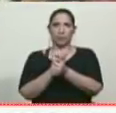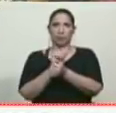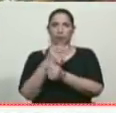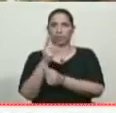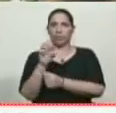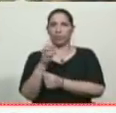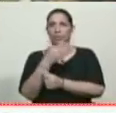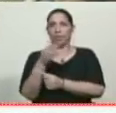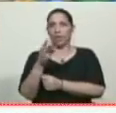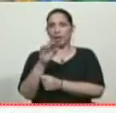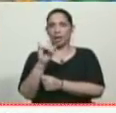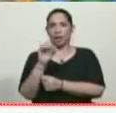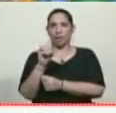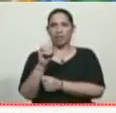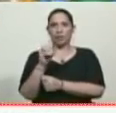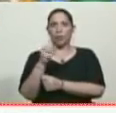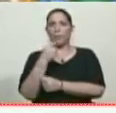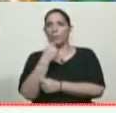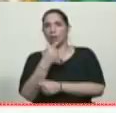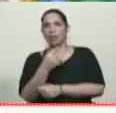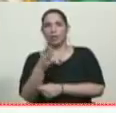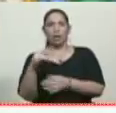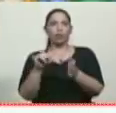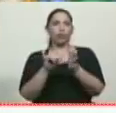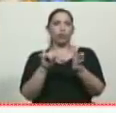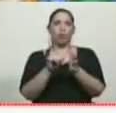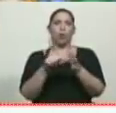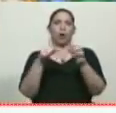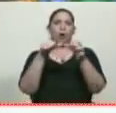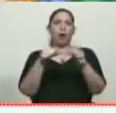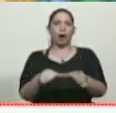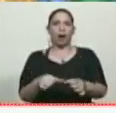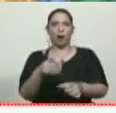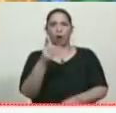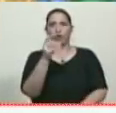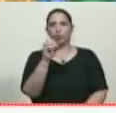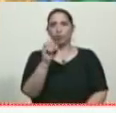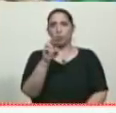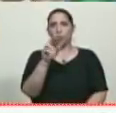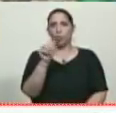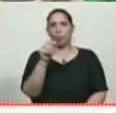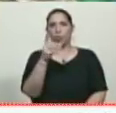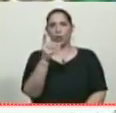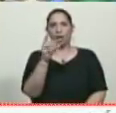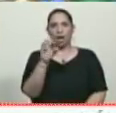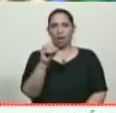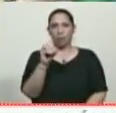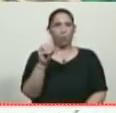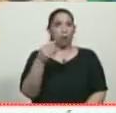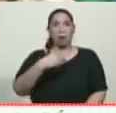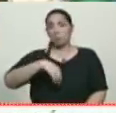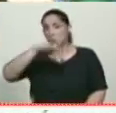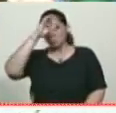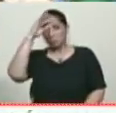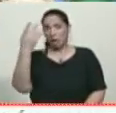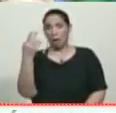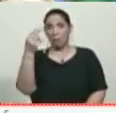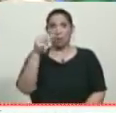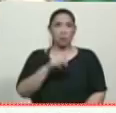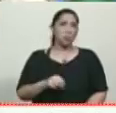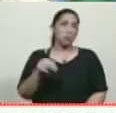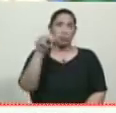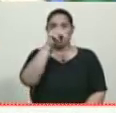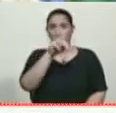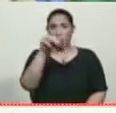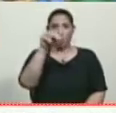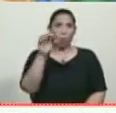diga dónde queda el Dorado. Berrío lo engaña, dice que él no sabe distinguir el sur del norte, etc. Finalmente